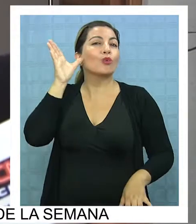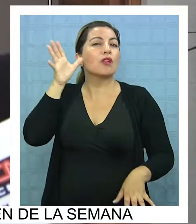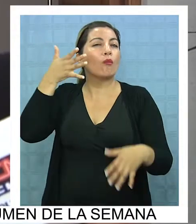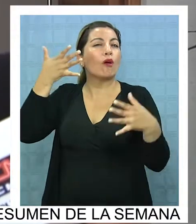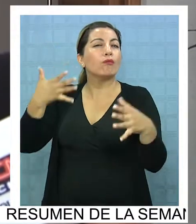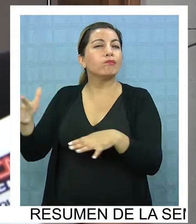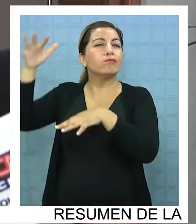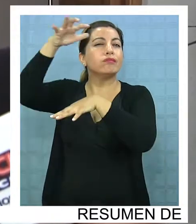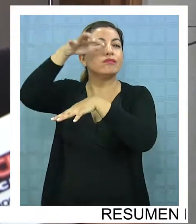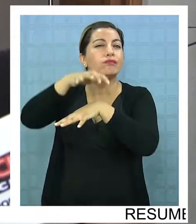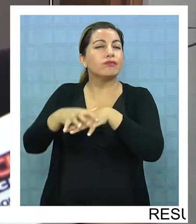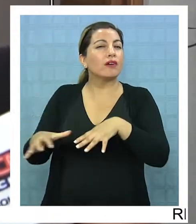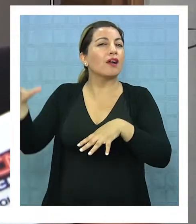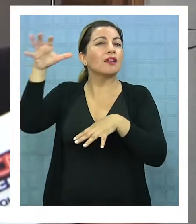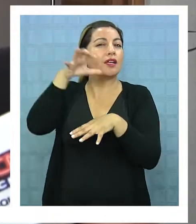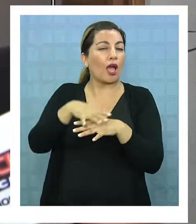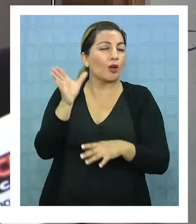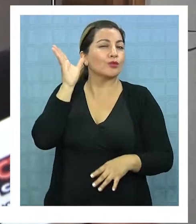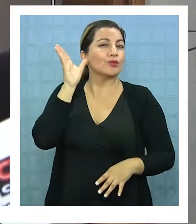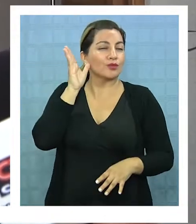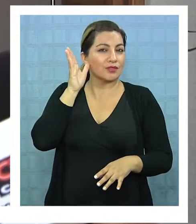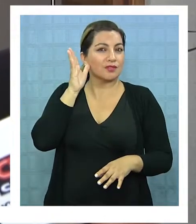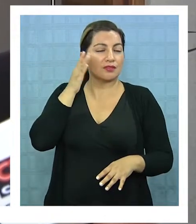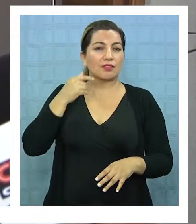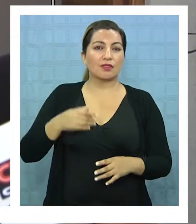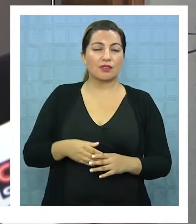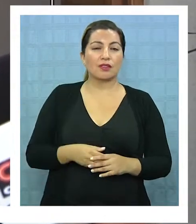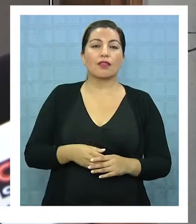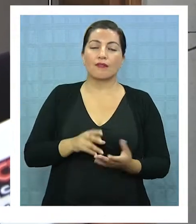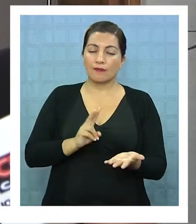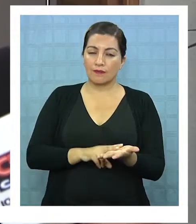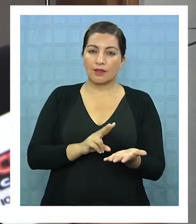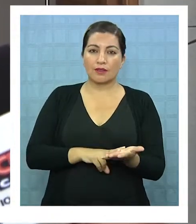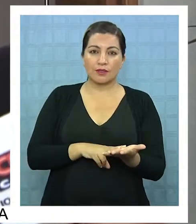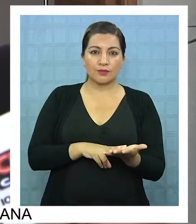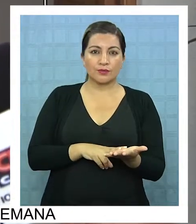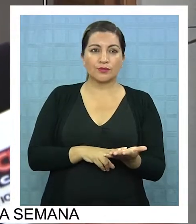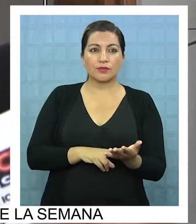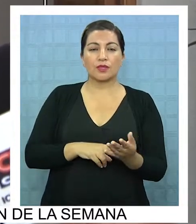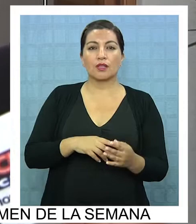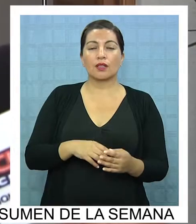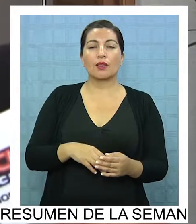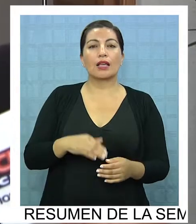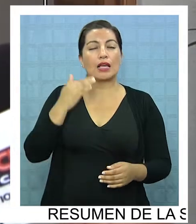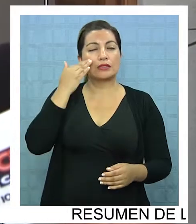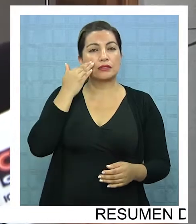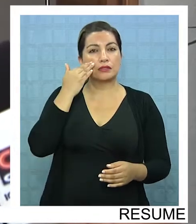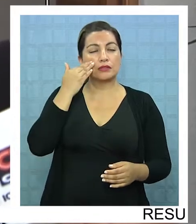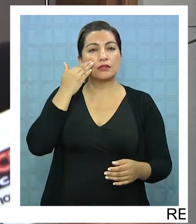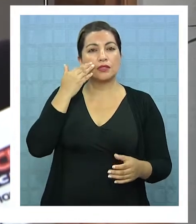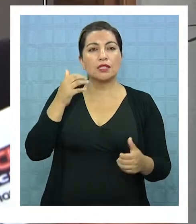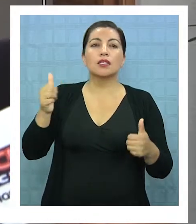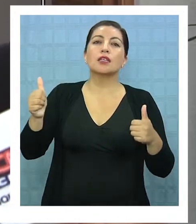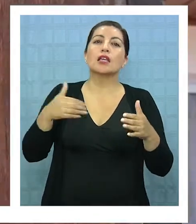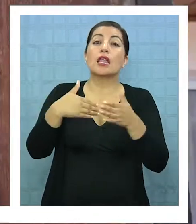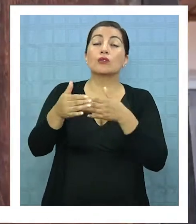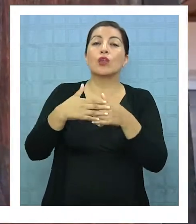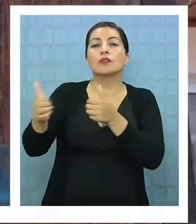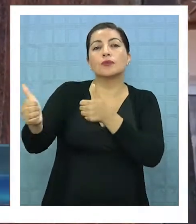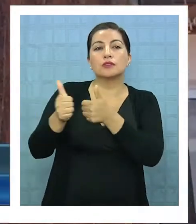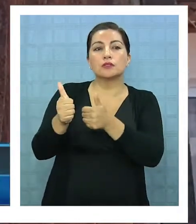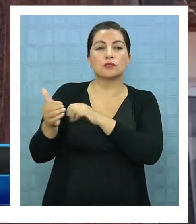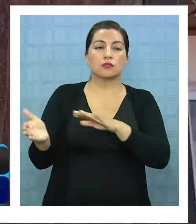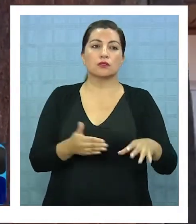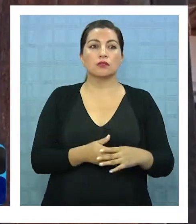también cuando el mar estaba más bravo. Efectivamente había una mayor cercanía a la naturaleza.